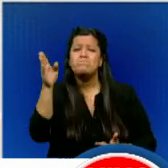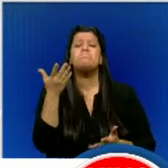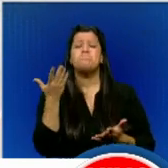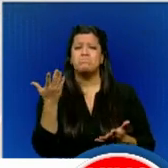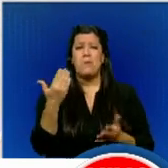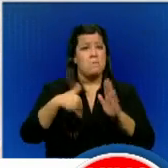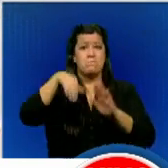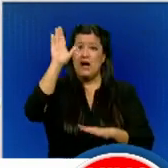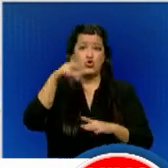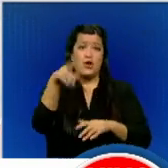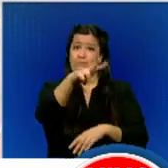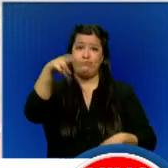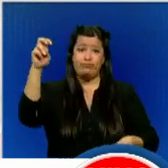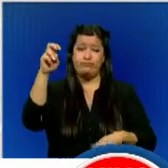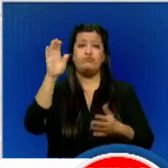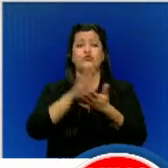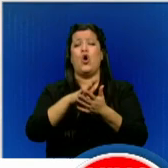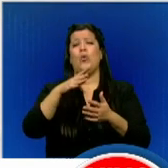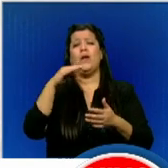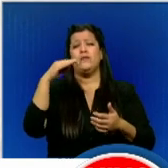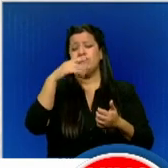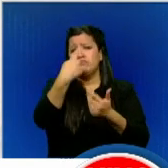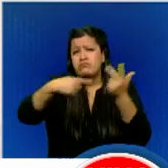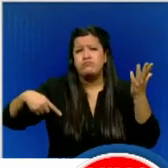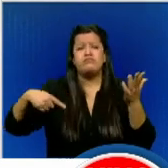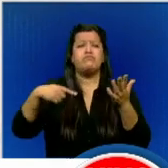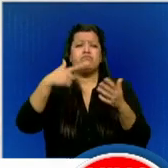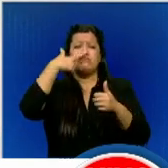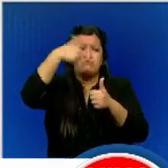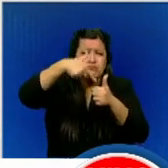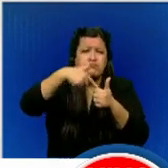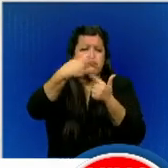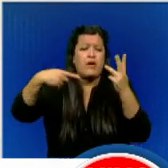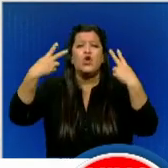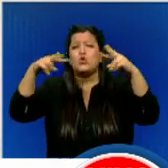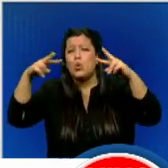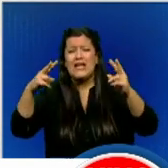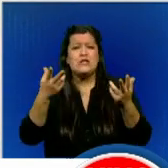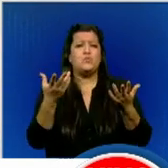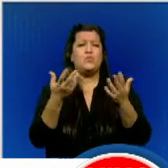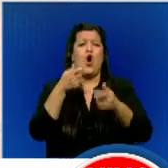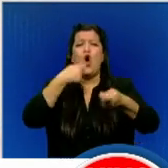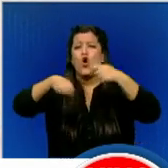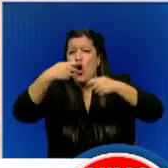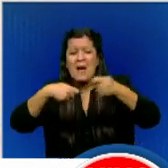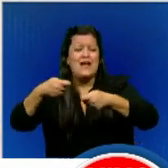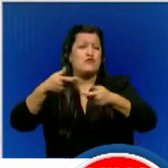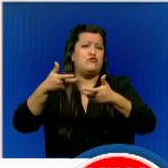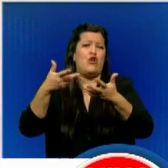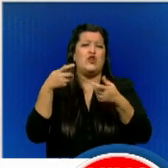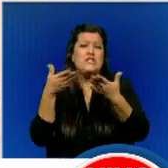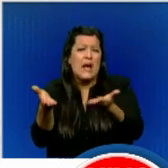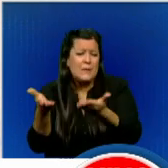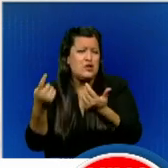van a quedar grabadas vinculadas a la fruticultura a los hidrocarburos al turismo al comercio ya los servicios